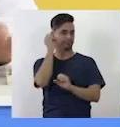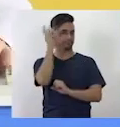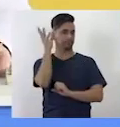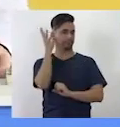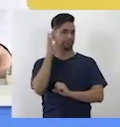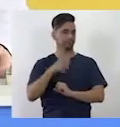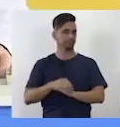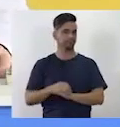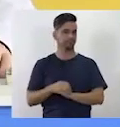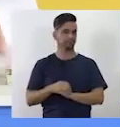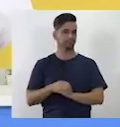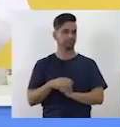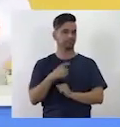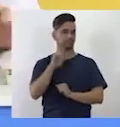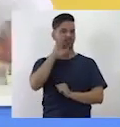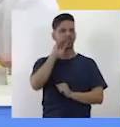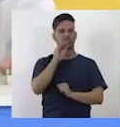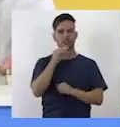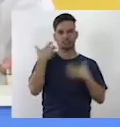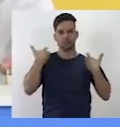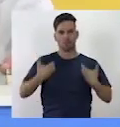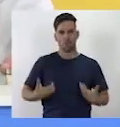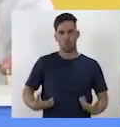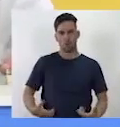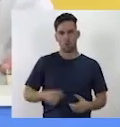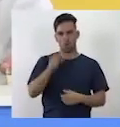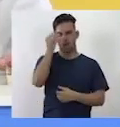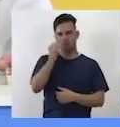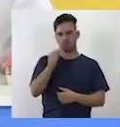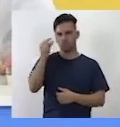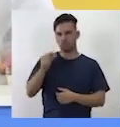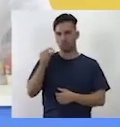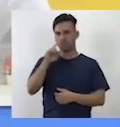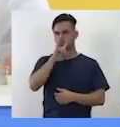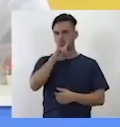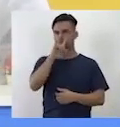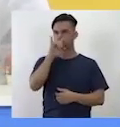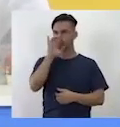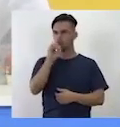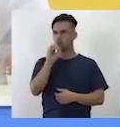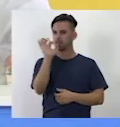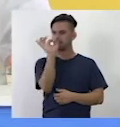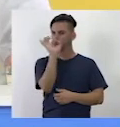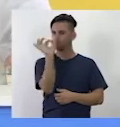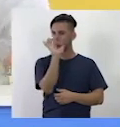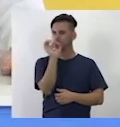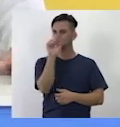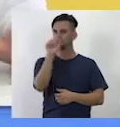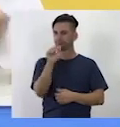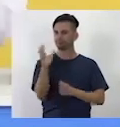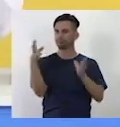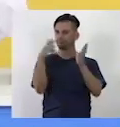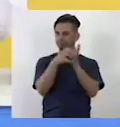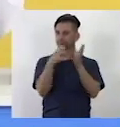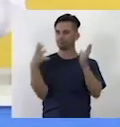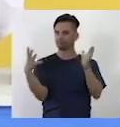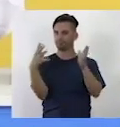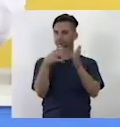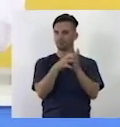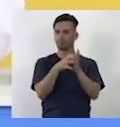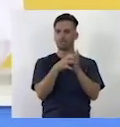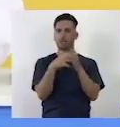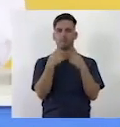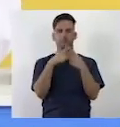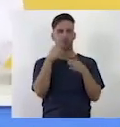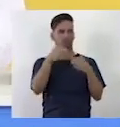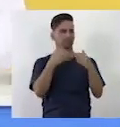que en el cuerpo humano el 90% razón de que mi acción de oxidación reducción y a veces hay procesos que no pueden